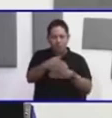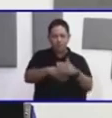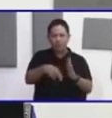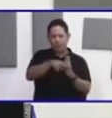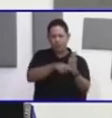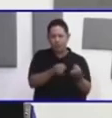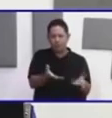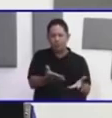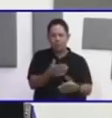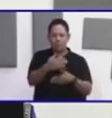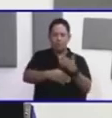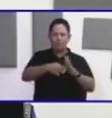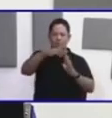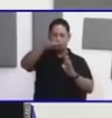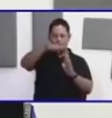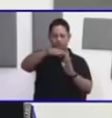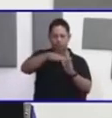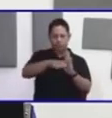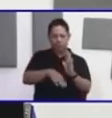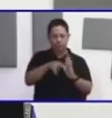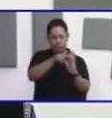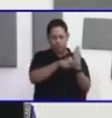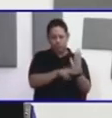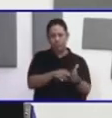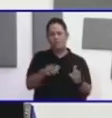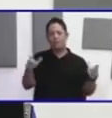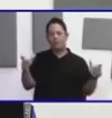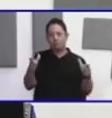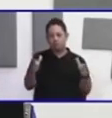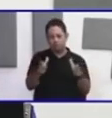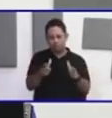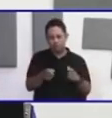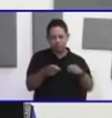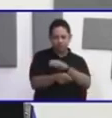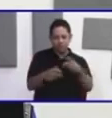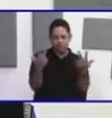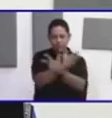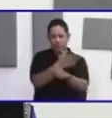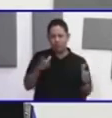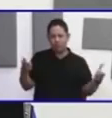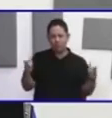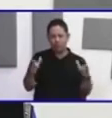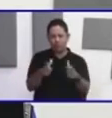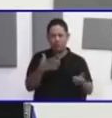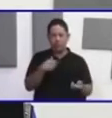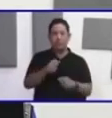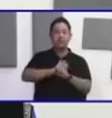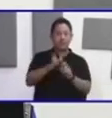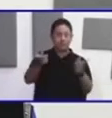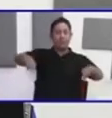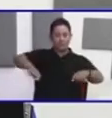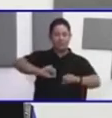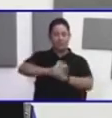también, por supuesto, hemos logrado mitigar la expansión de el coronavirus, que como bien lo decía